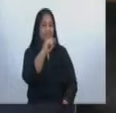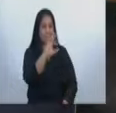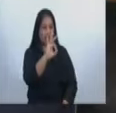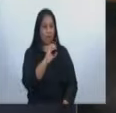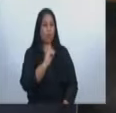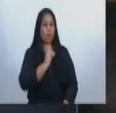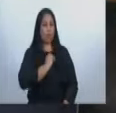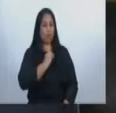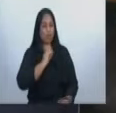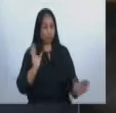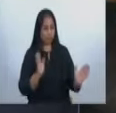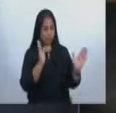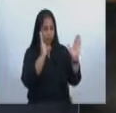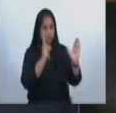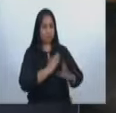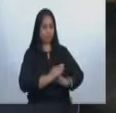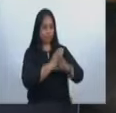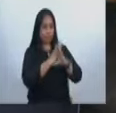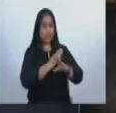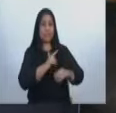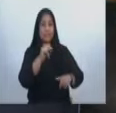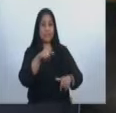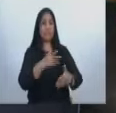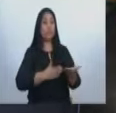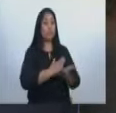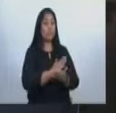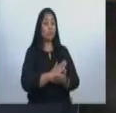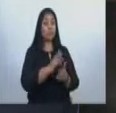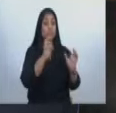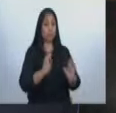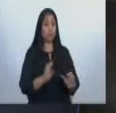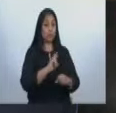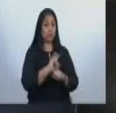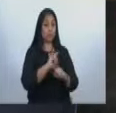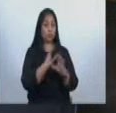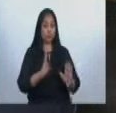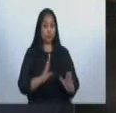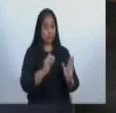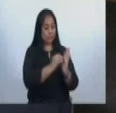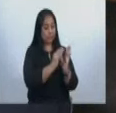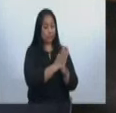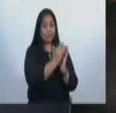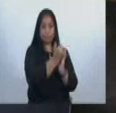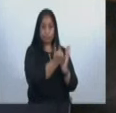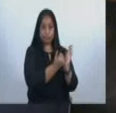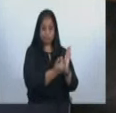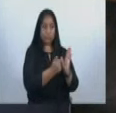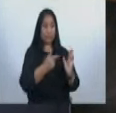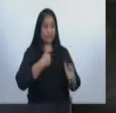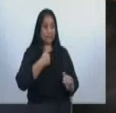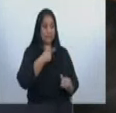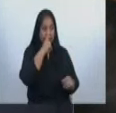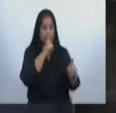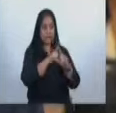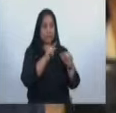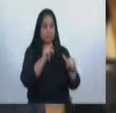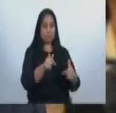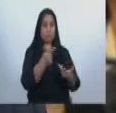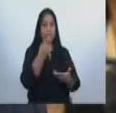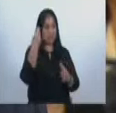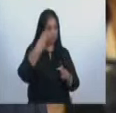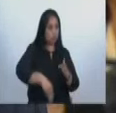promover divulgar y defender los derechos de los consumidores y usuarios establecer los establecer las infracciones